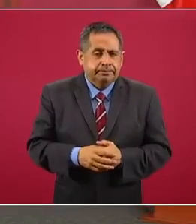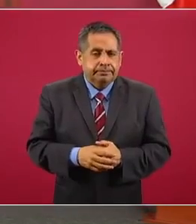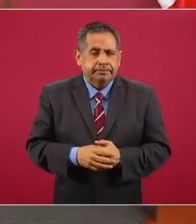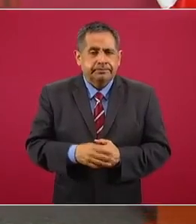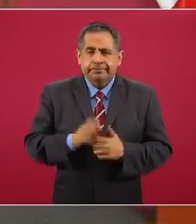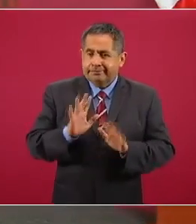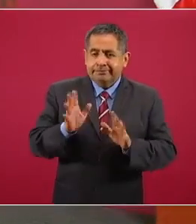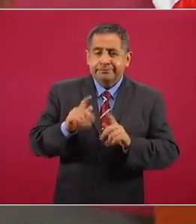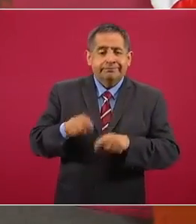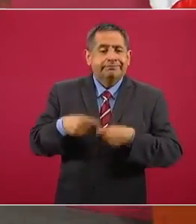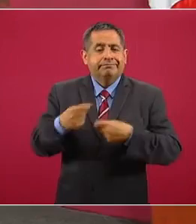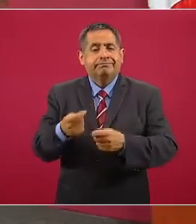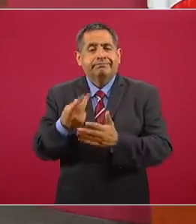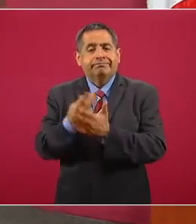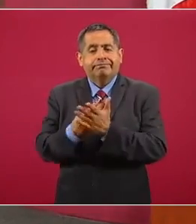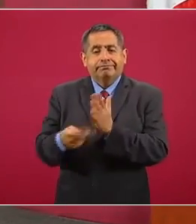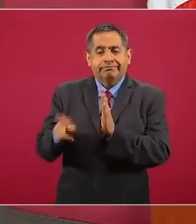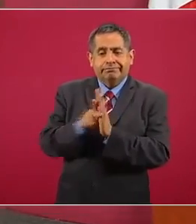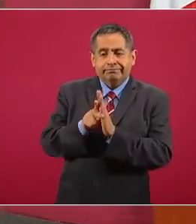basificado